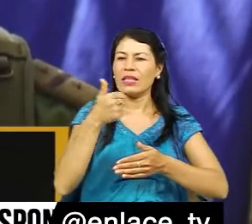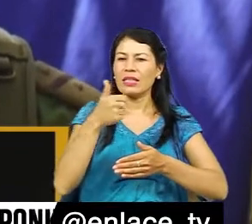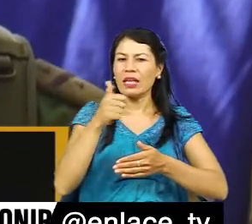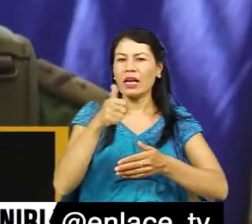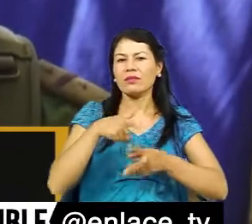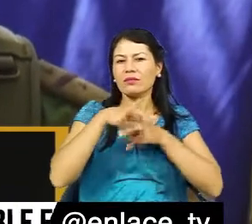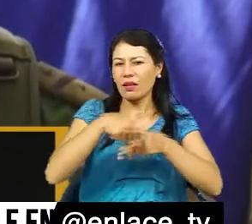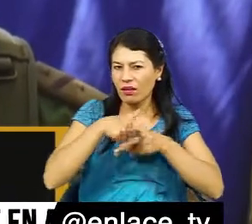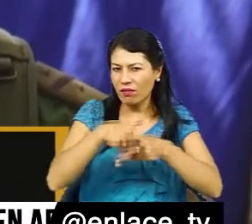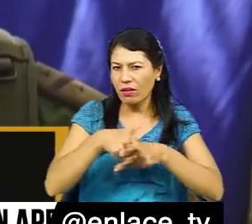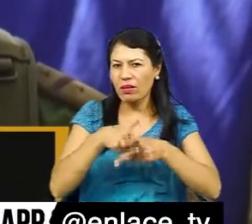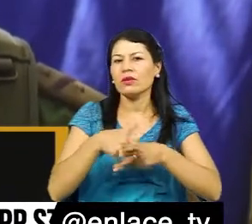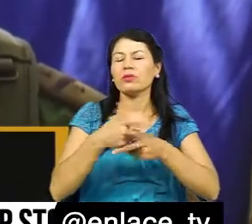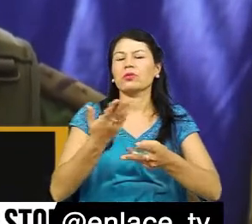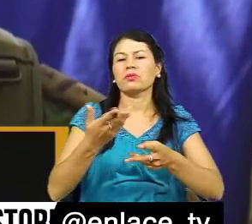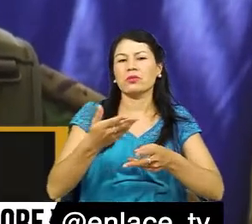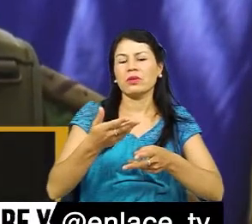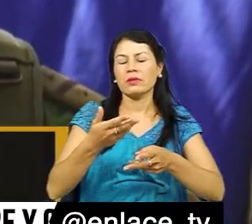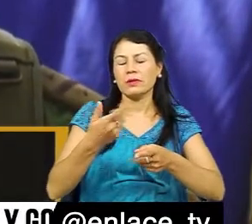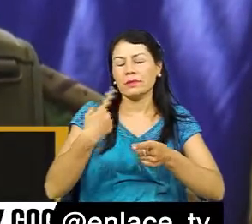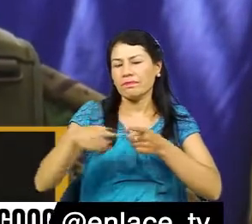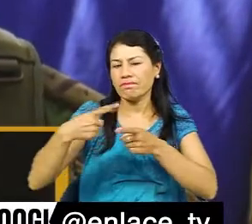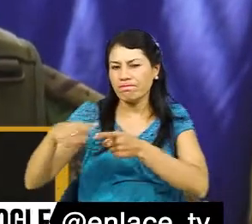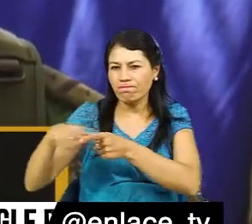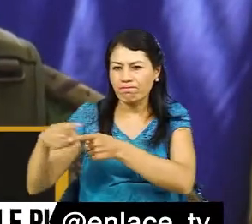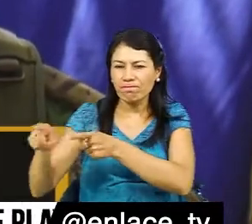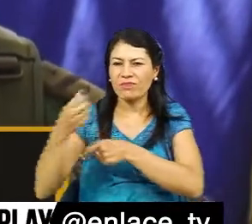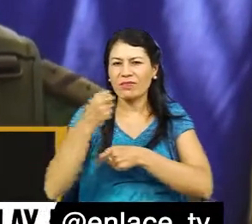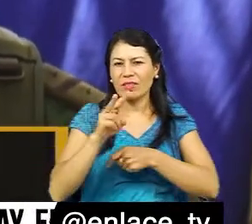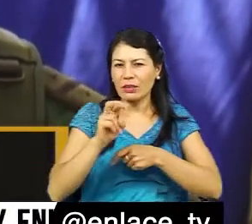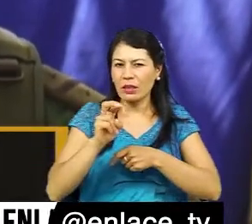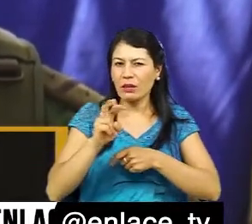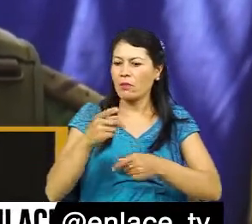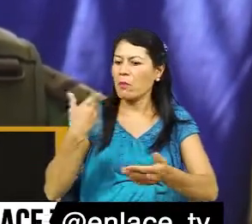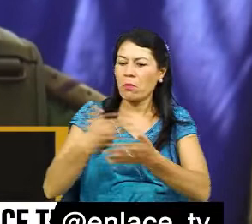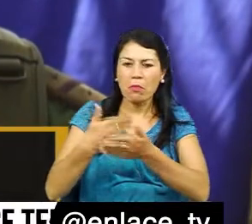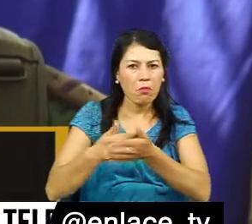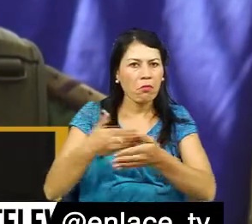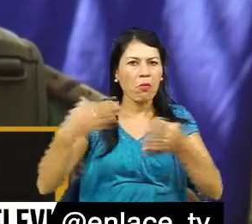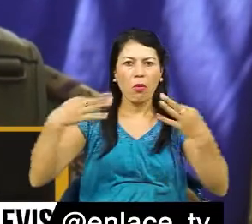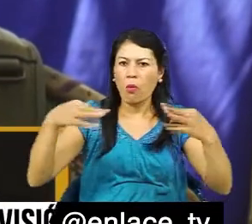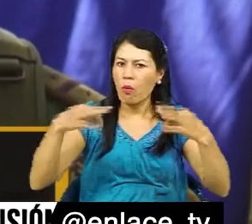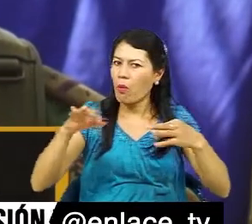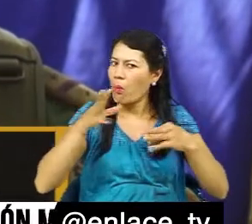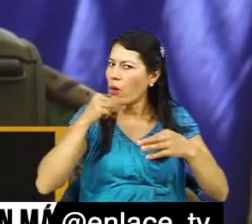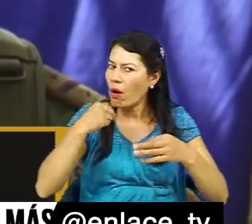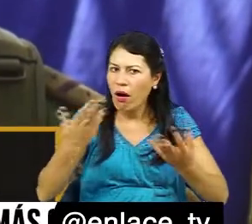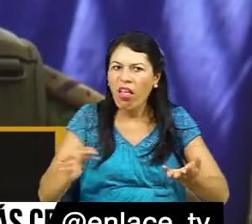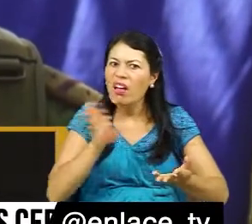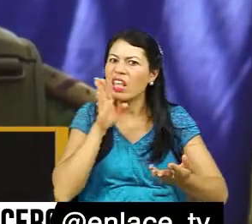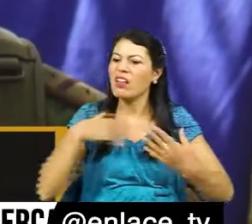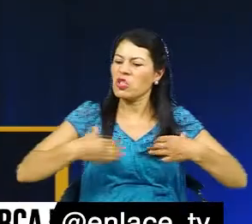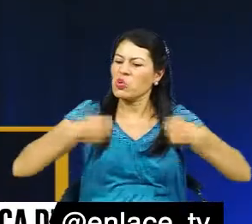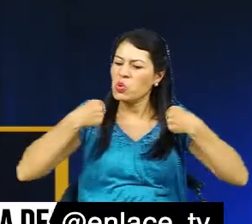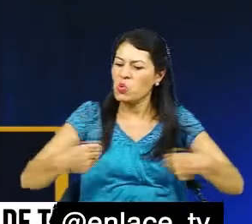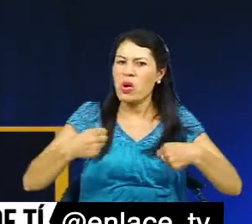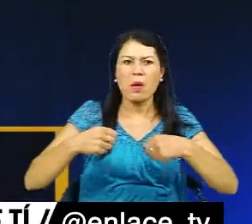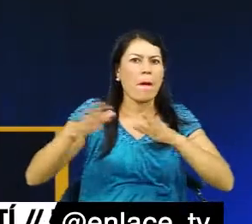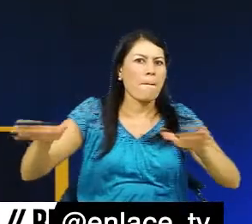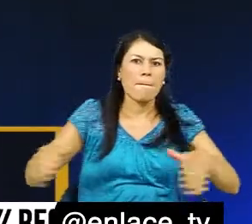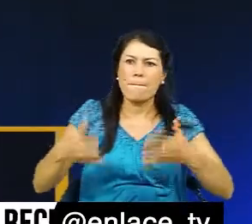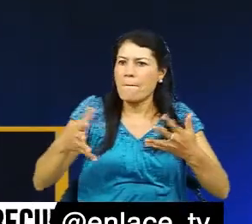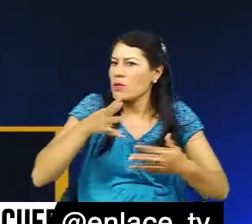bovino, de los cuales pues no comportaba guía, no hubo ninguna persona que manifestara ser el dueño de estos